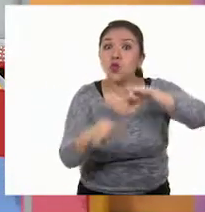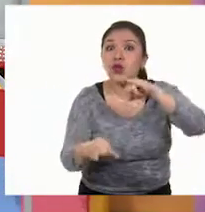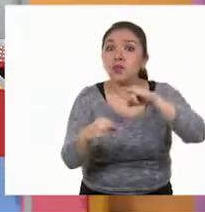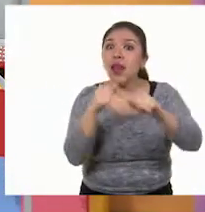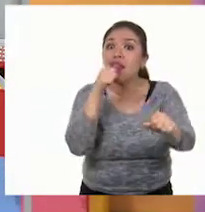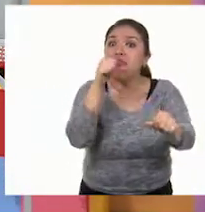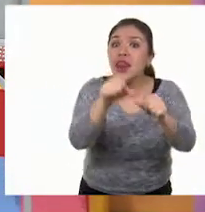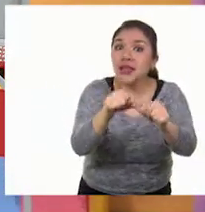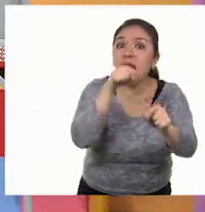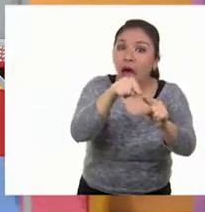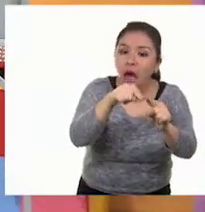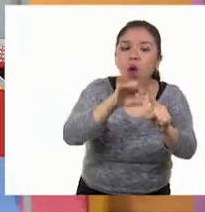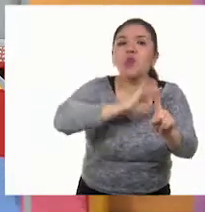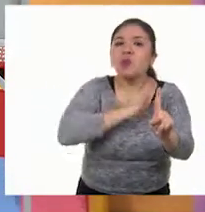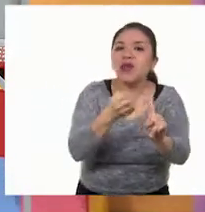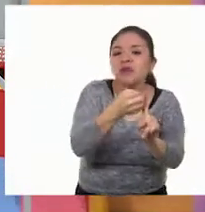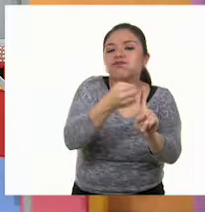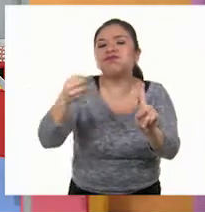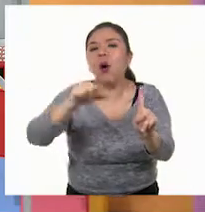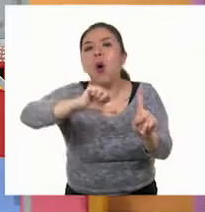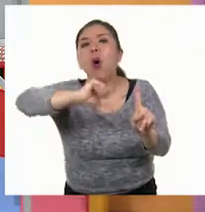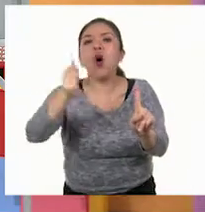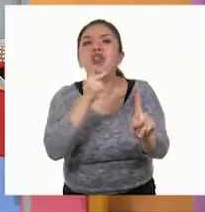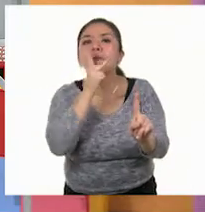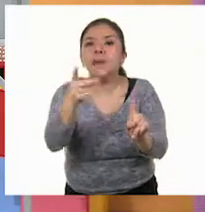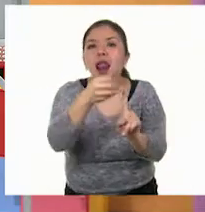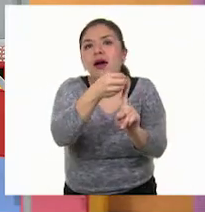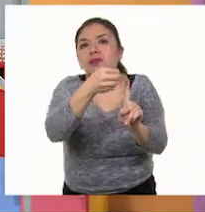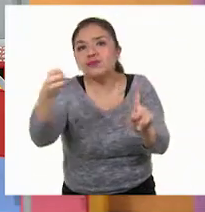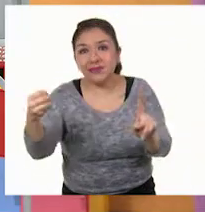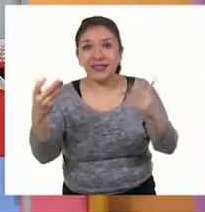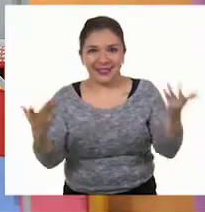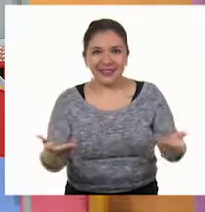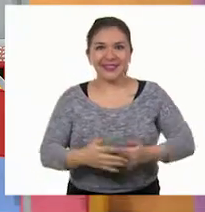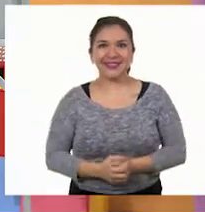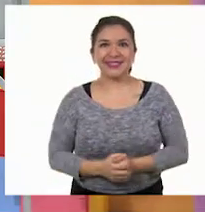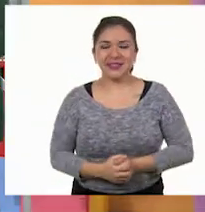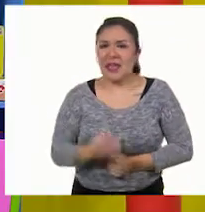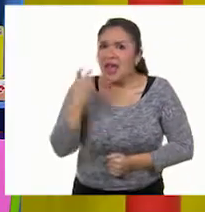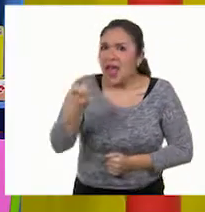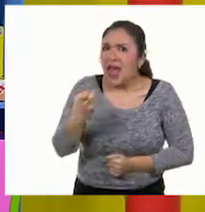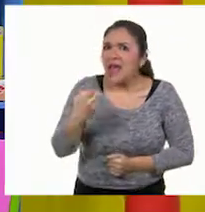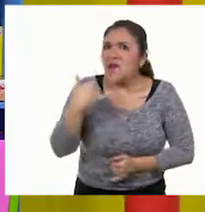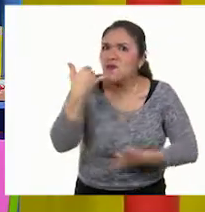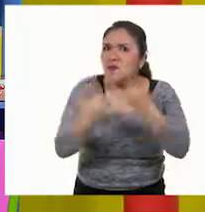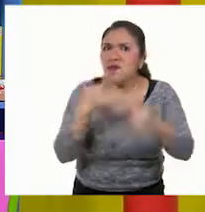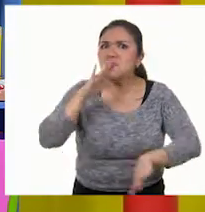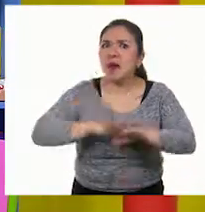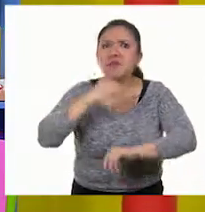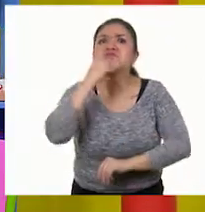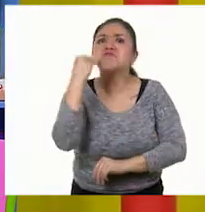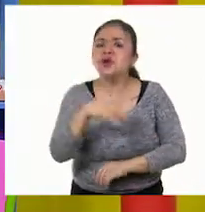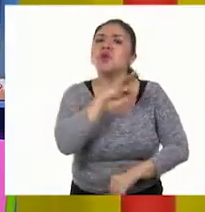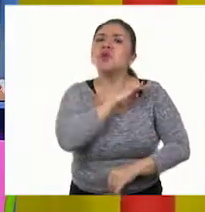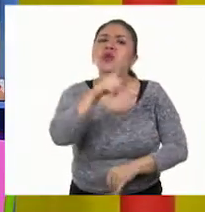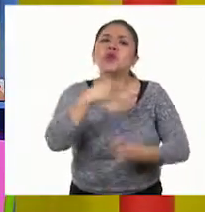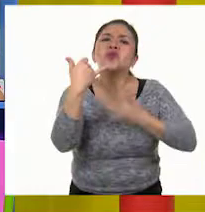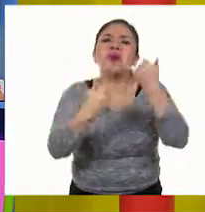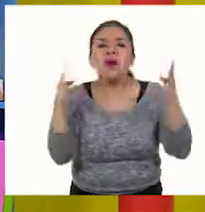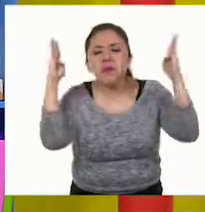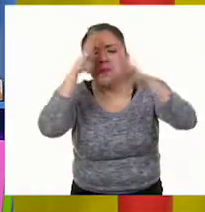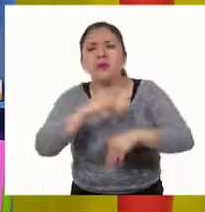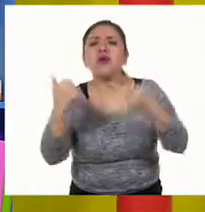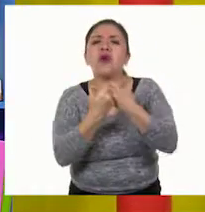esa misma pueden... dar el inicio de otra palabra. Eso está padrísimo. Lo pueden hacer en casa con sus hermanos, con sus